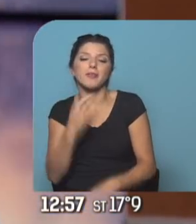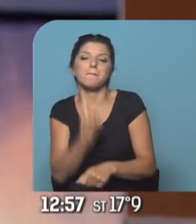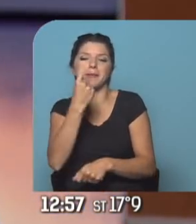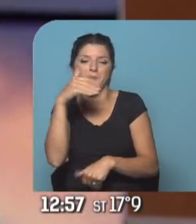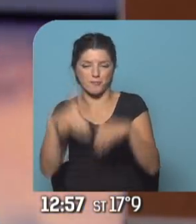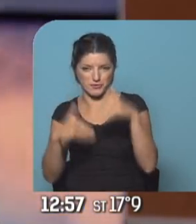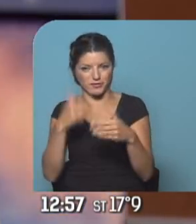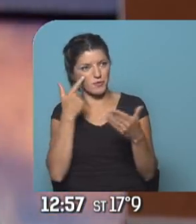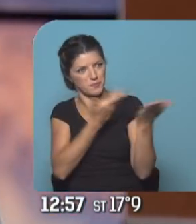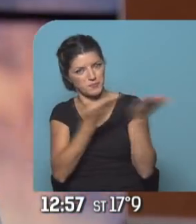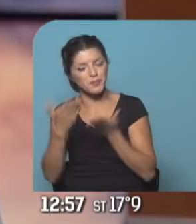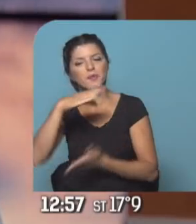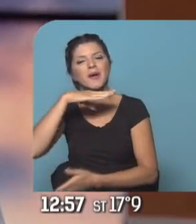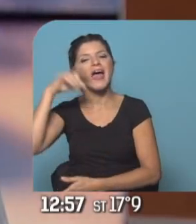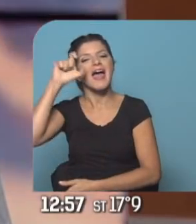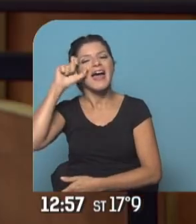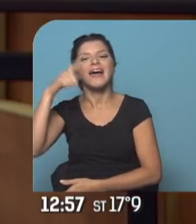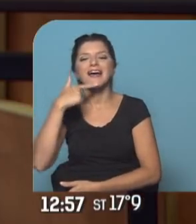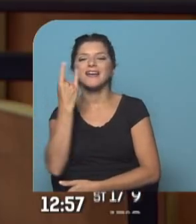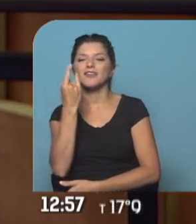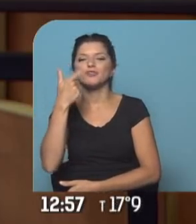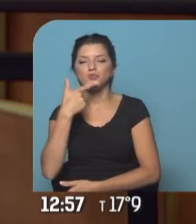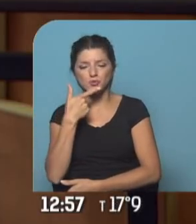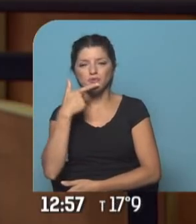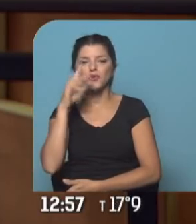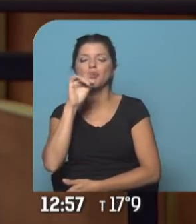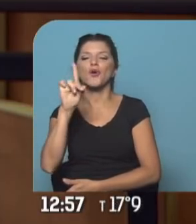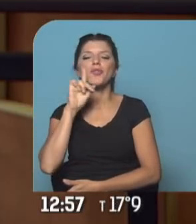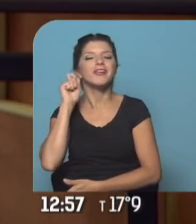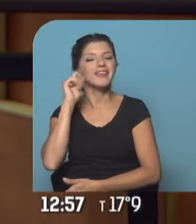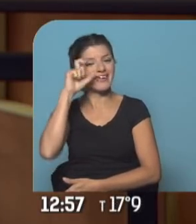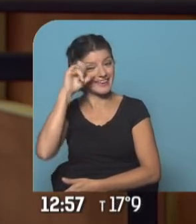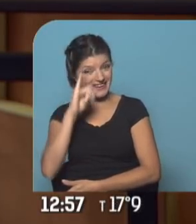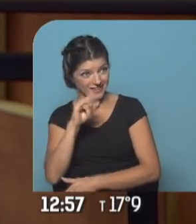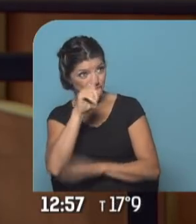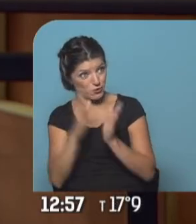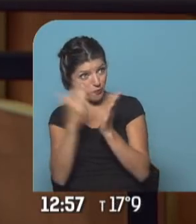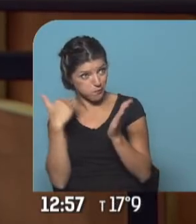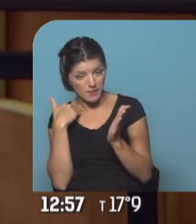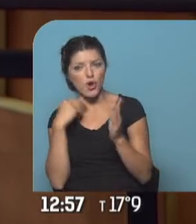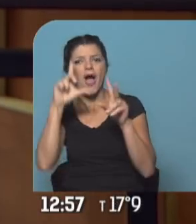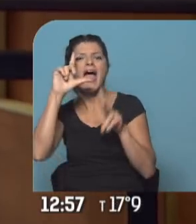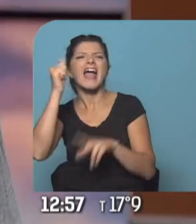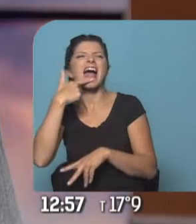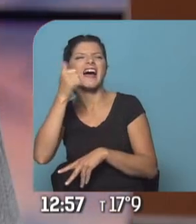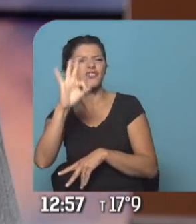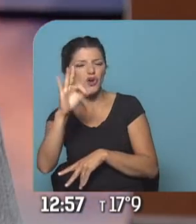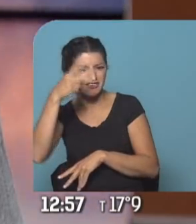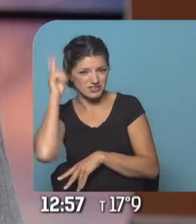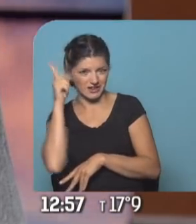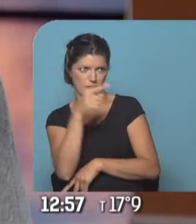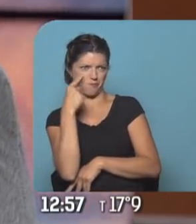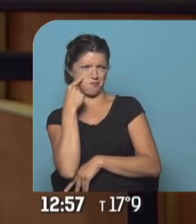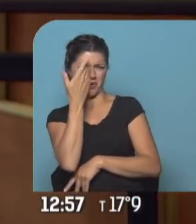está con nosotros Jesús Rodríguez para hablar del tema Chile. El caso Chile, como se llama tu libro, Jesús lo conocerán, es un